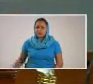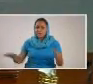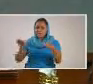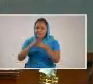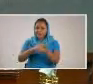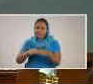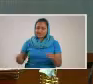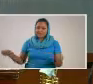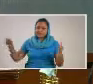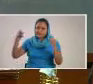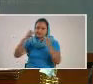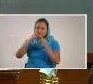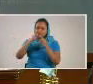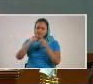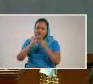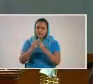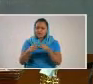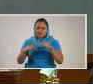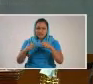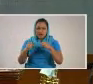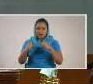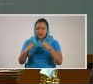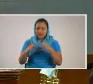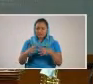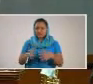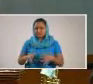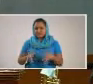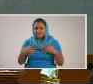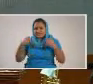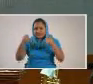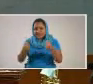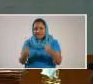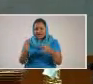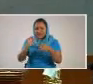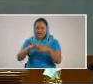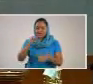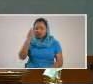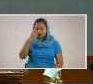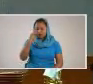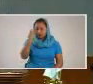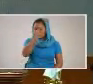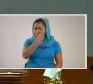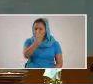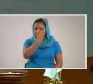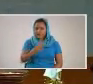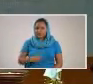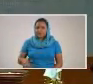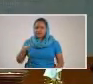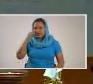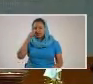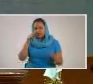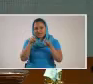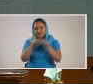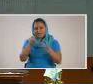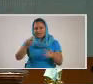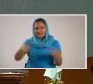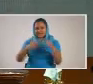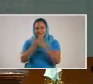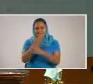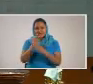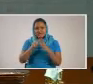perfecciones la obra de sanidad que has iniciado en sus ojos, y que también, Señor, este reinicio de su